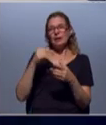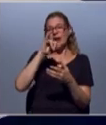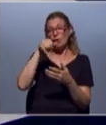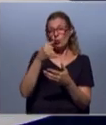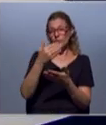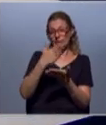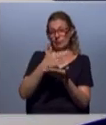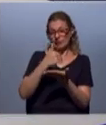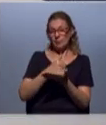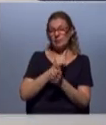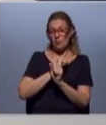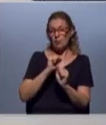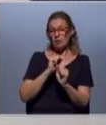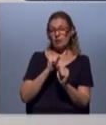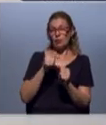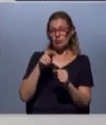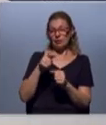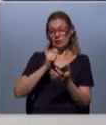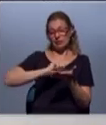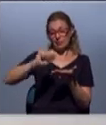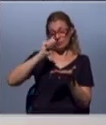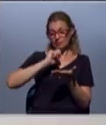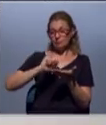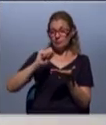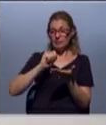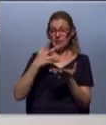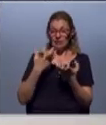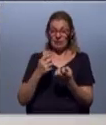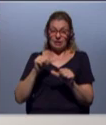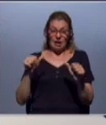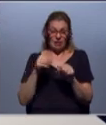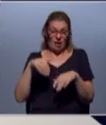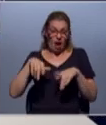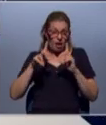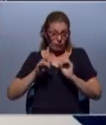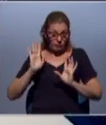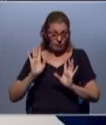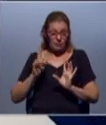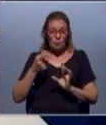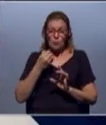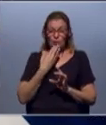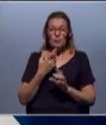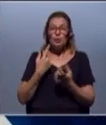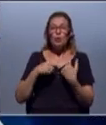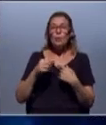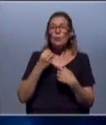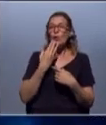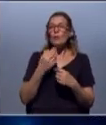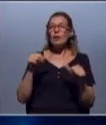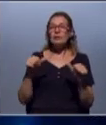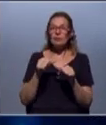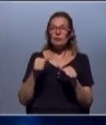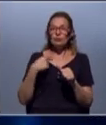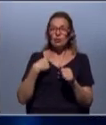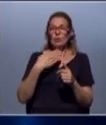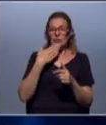lo trate entonces lo que ustedes tienen que hacer eso es decir si quieren hacer algo entonces ya me dijeron bueno pero como lo hacemos entonces yo